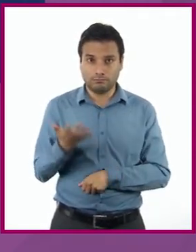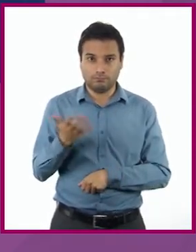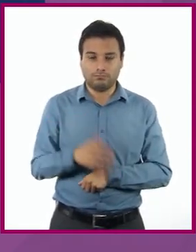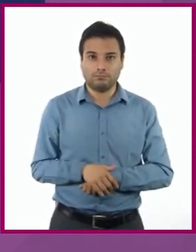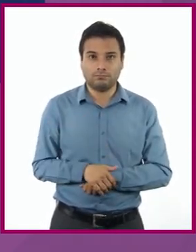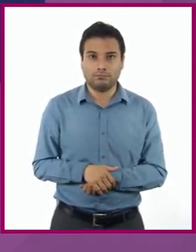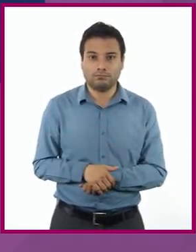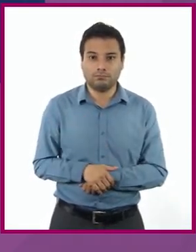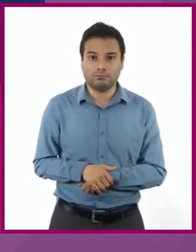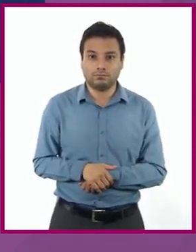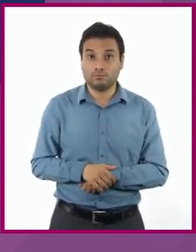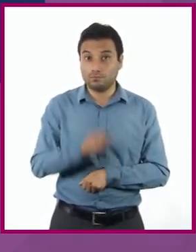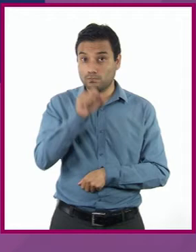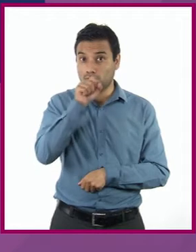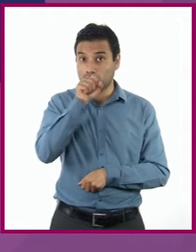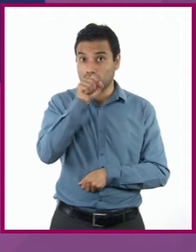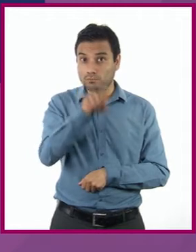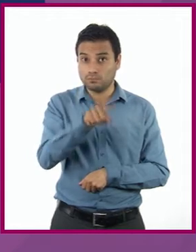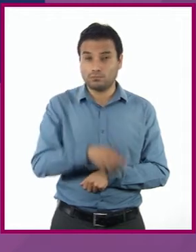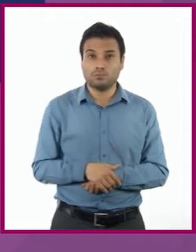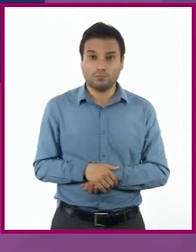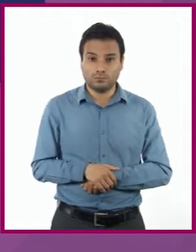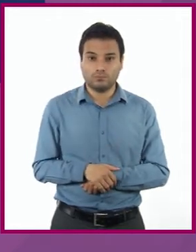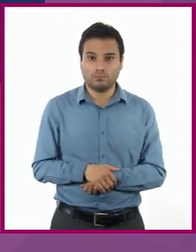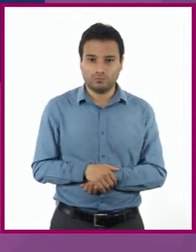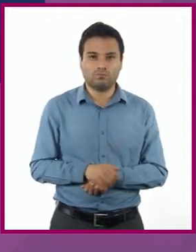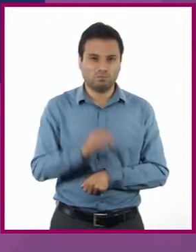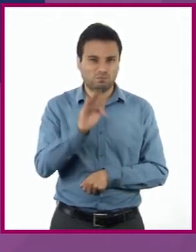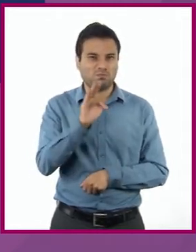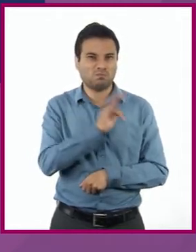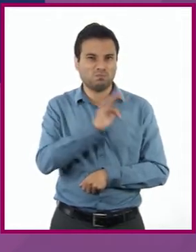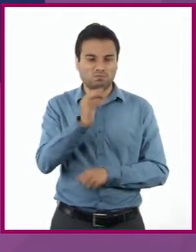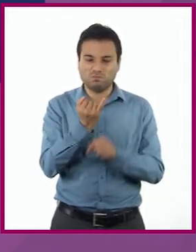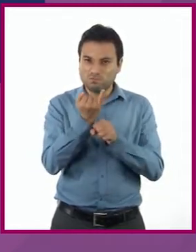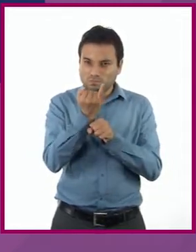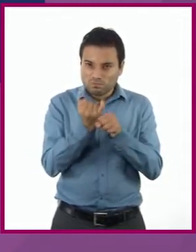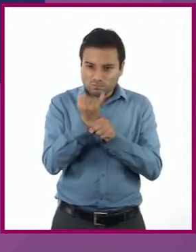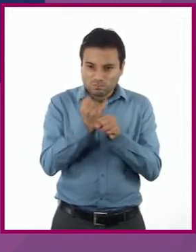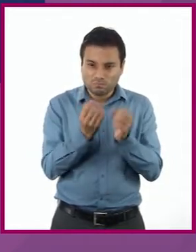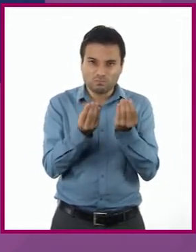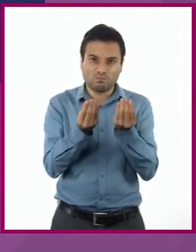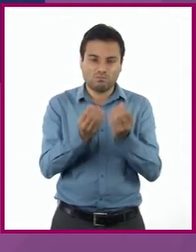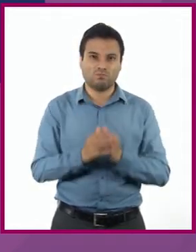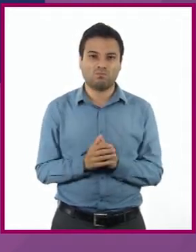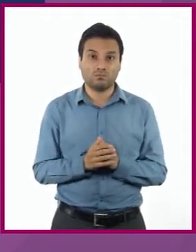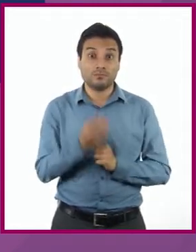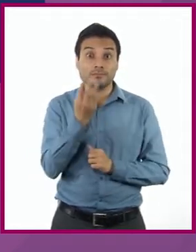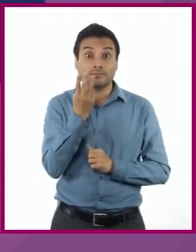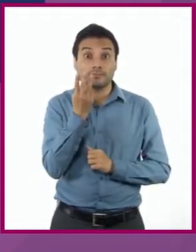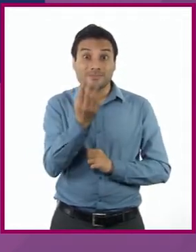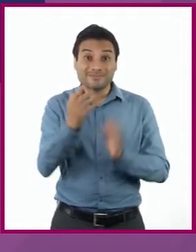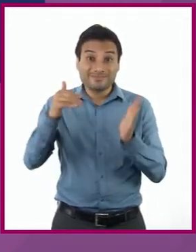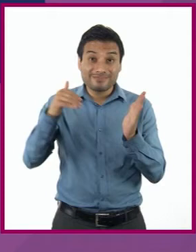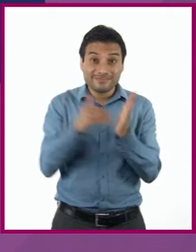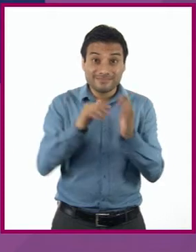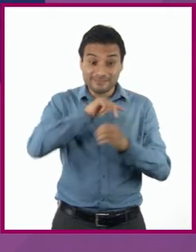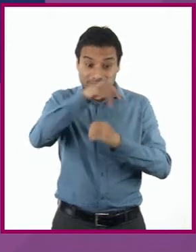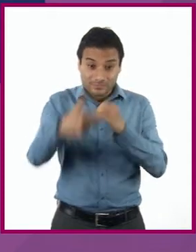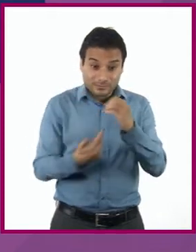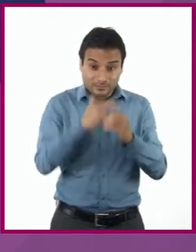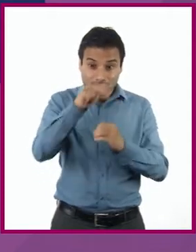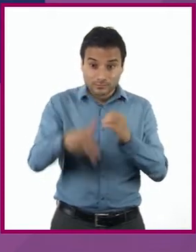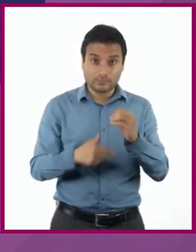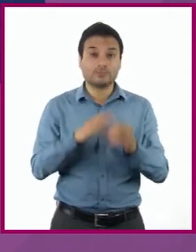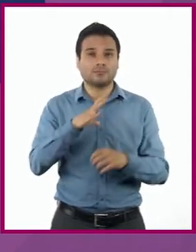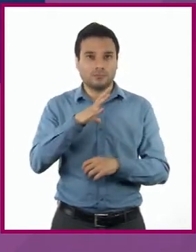donde son almacenados para que la comunidad científica los analice. Los más de 3.000 satélites artificiales que giran